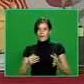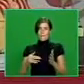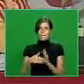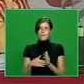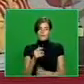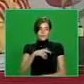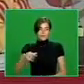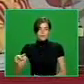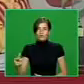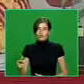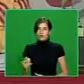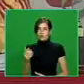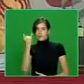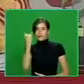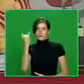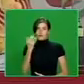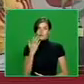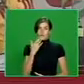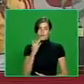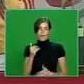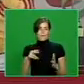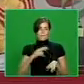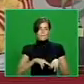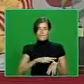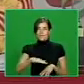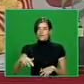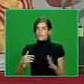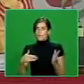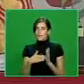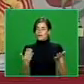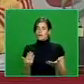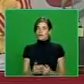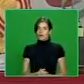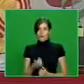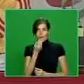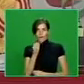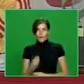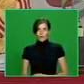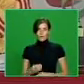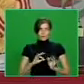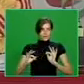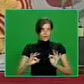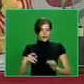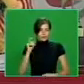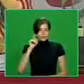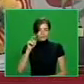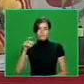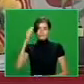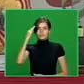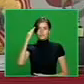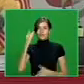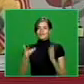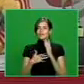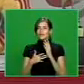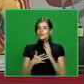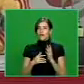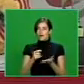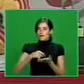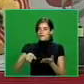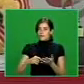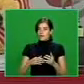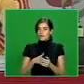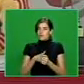imagínense ustedes miles de niños y niñas y de jóvenes Sabiendo las técnicas para escribir un